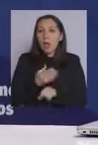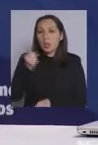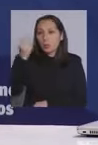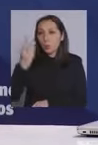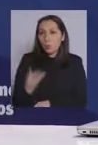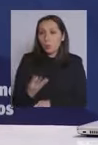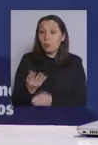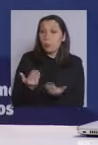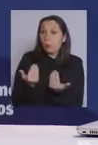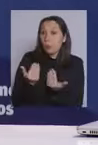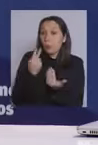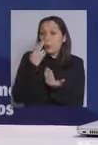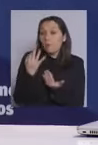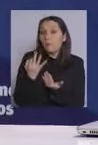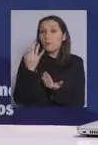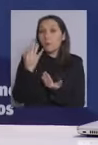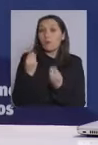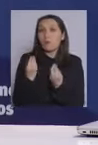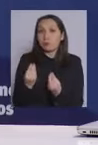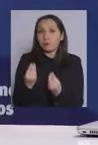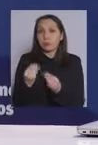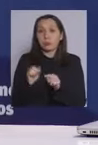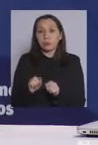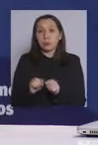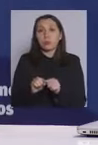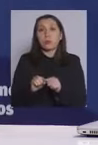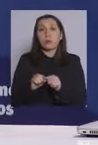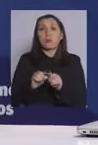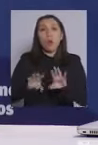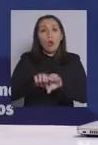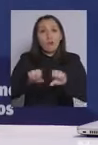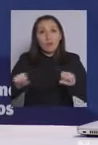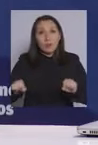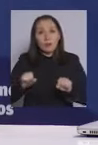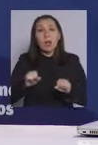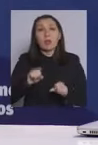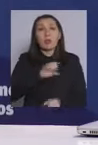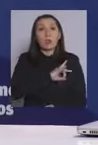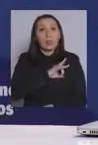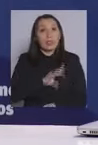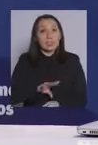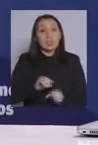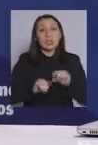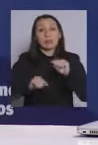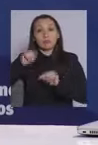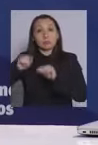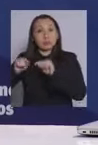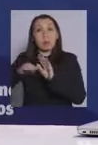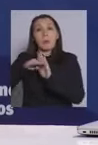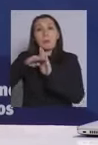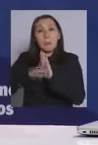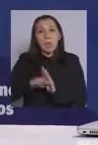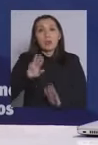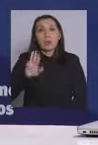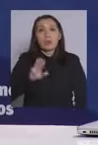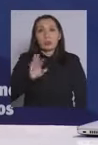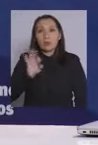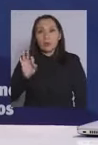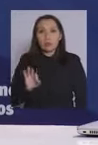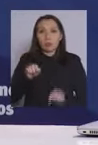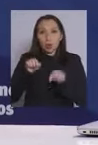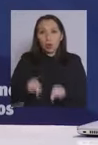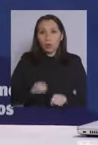cifras esperanzadoras. La variación de casos confirmados a nivel nacional es de menos 19% hoy